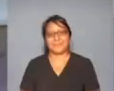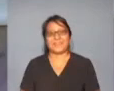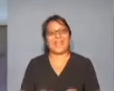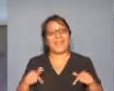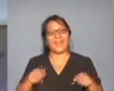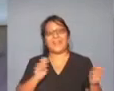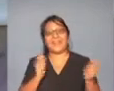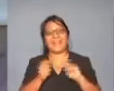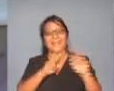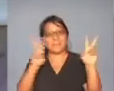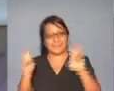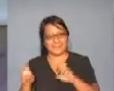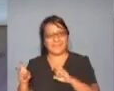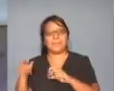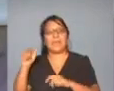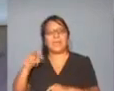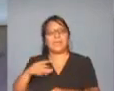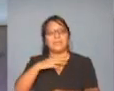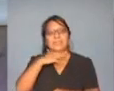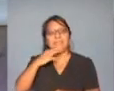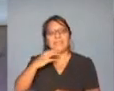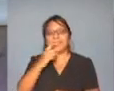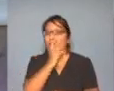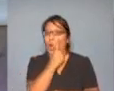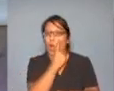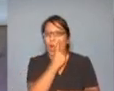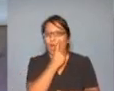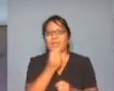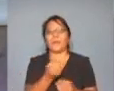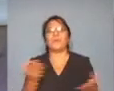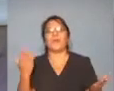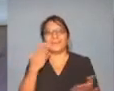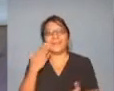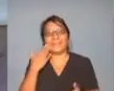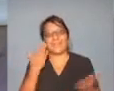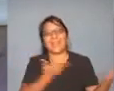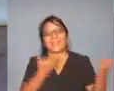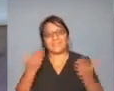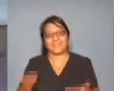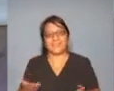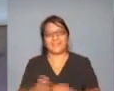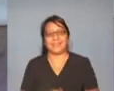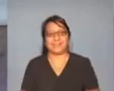Nos vamos a exteriores. Jorge Real Espedano, ¿cómo estás? Buenas tardes y bienvenido.